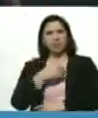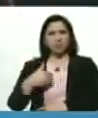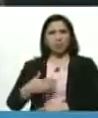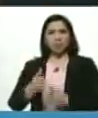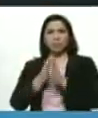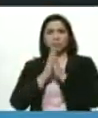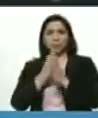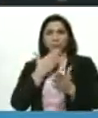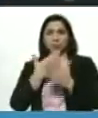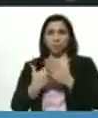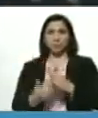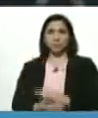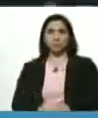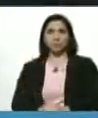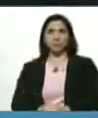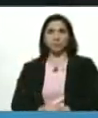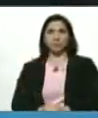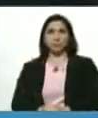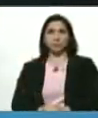rápido